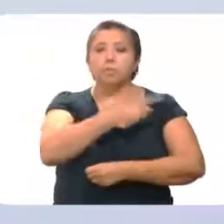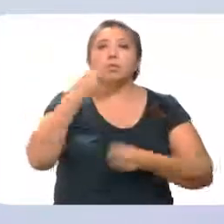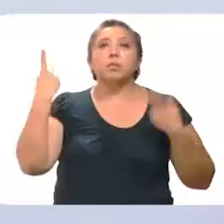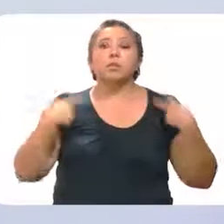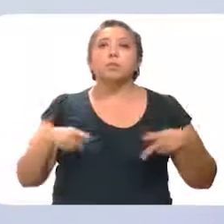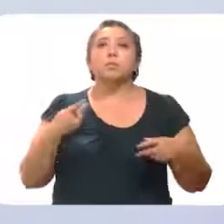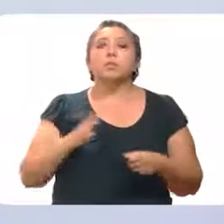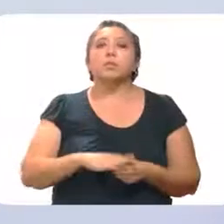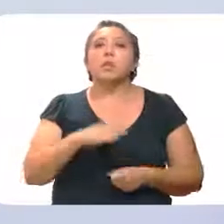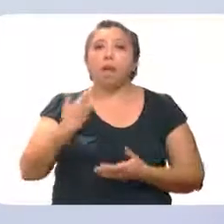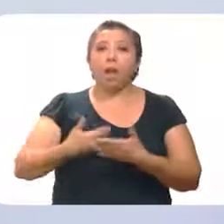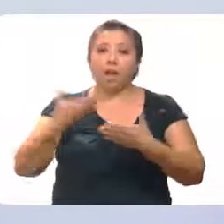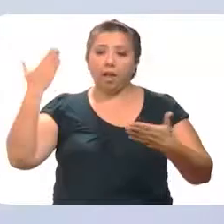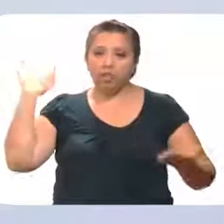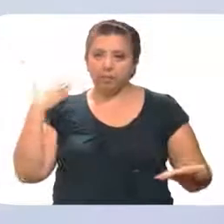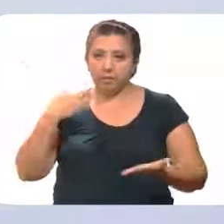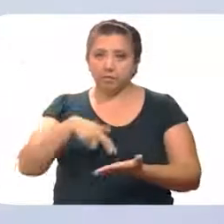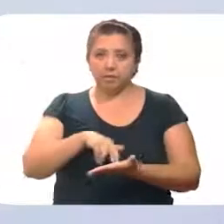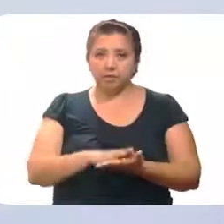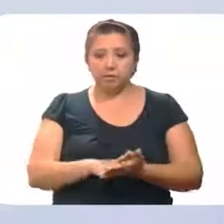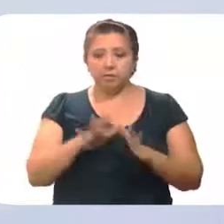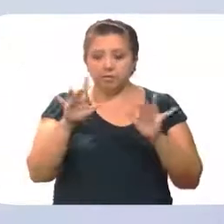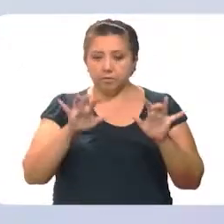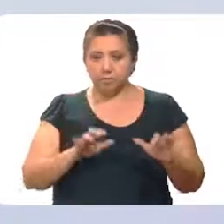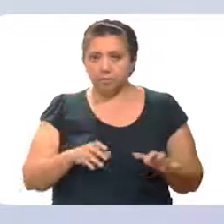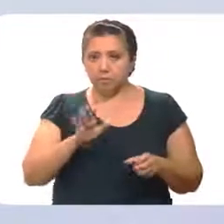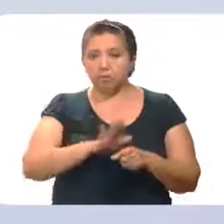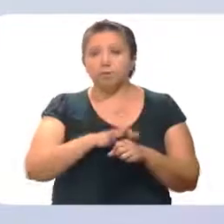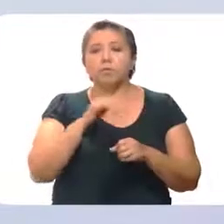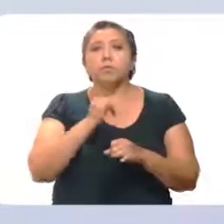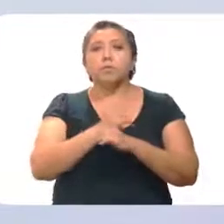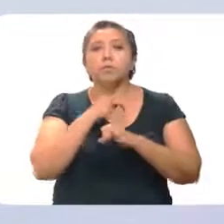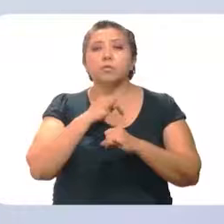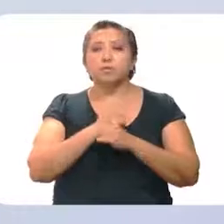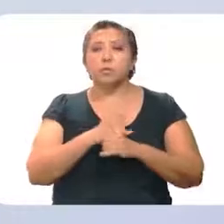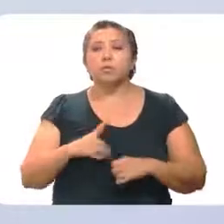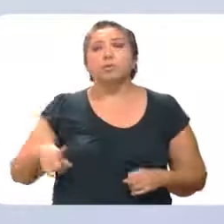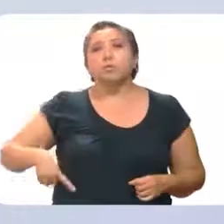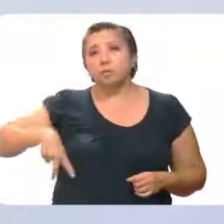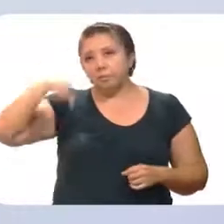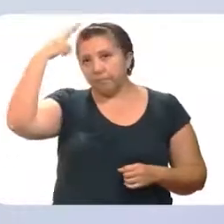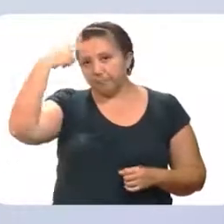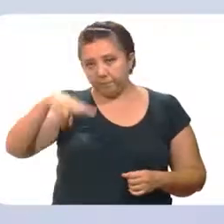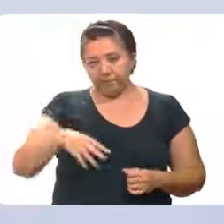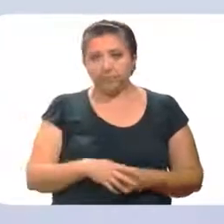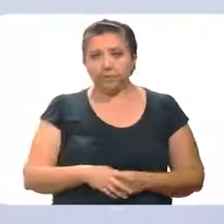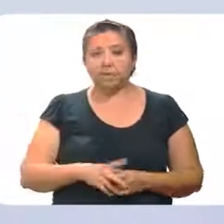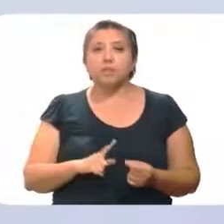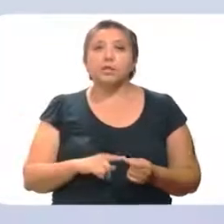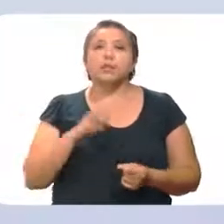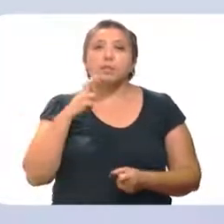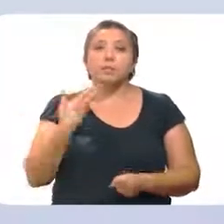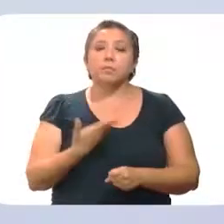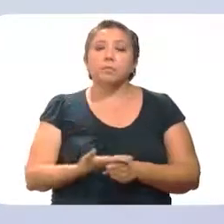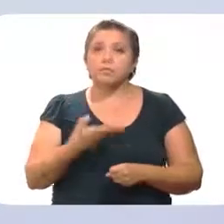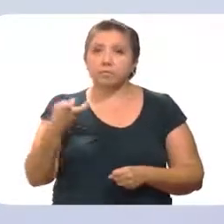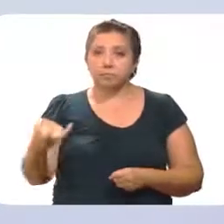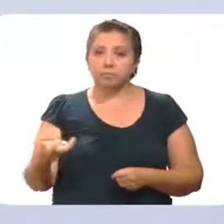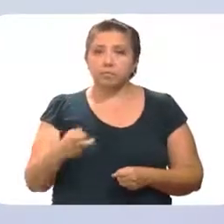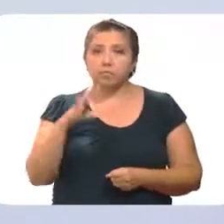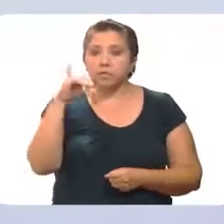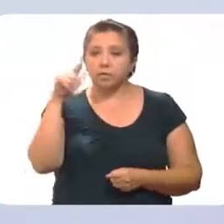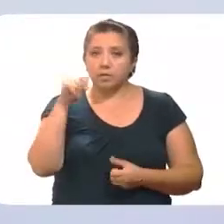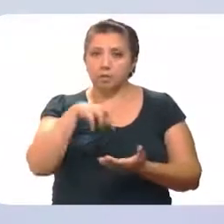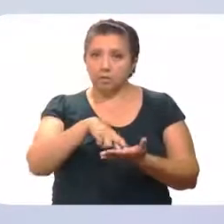la población que ha sido previamente registrada y seleccionada por medio de las plataformas del gobierno federal, quien está a cargo del proceso de citas